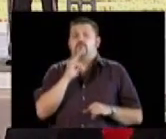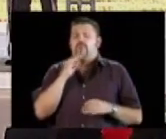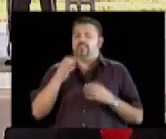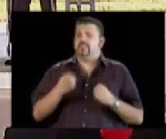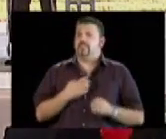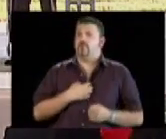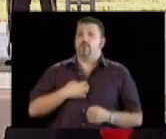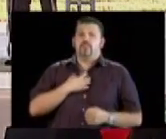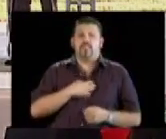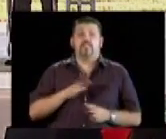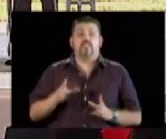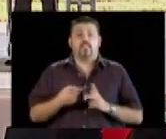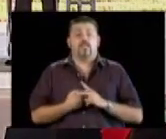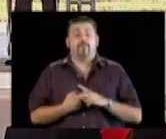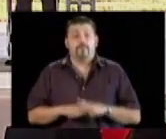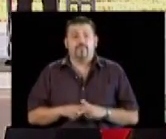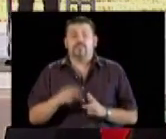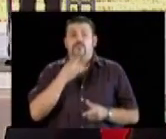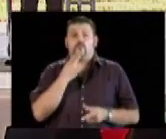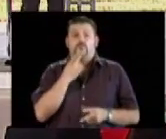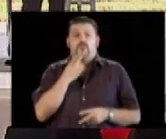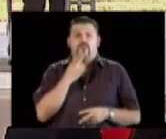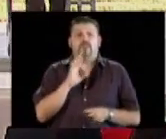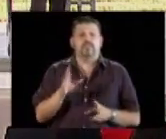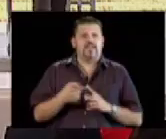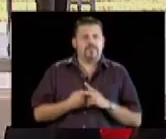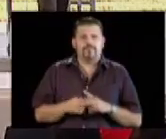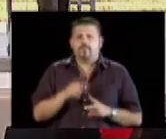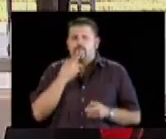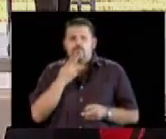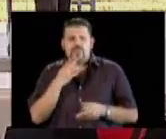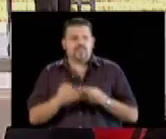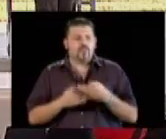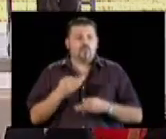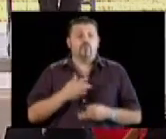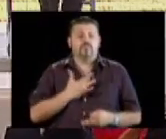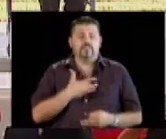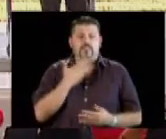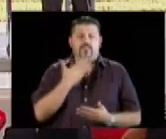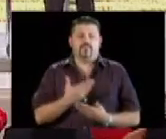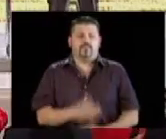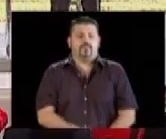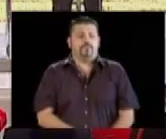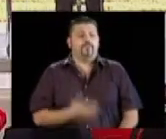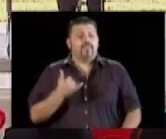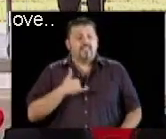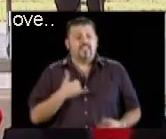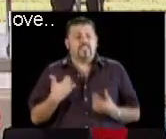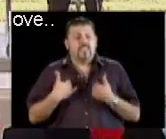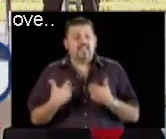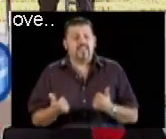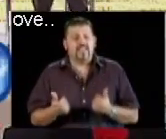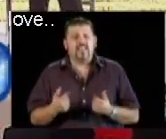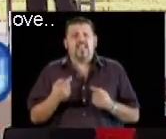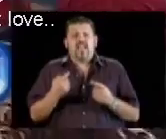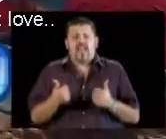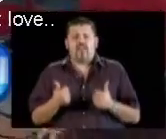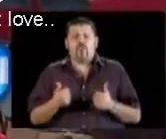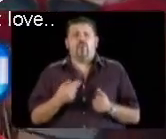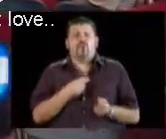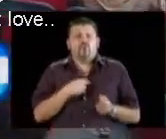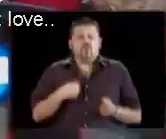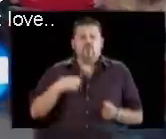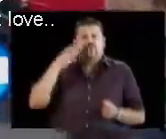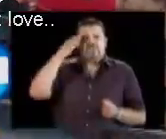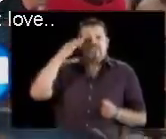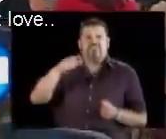usando. Ya empieza la bolita de nieve. Y entender algo, a veces lo que más cuesta trabajo